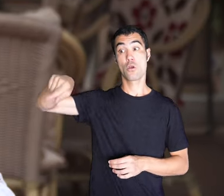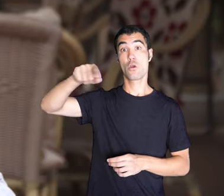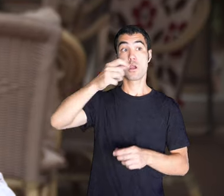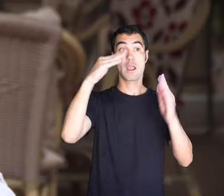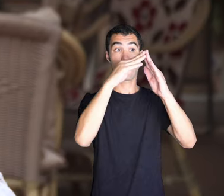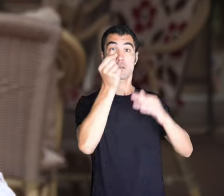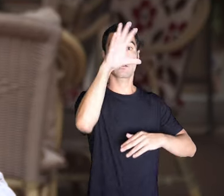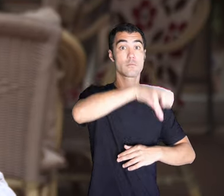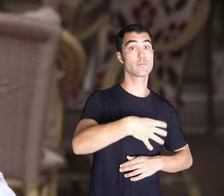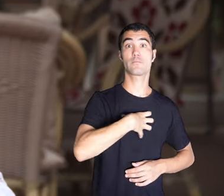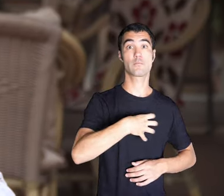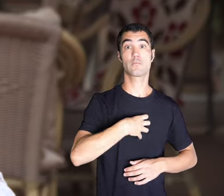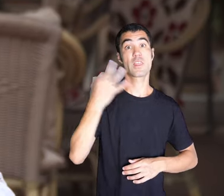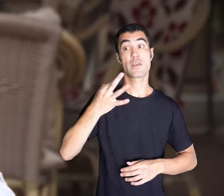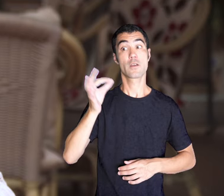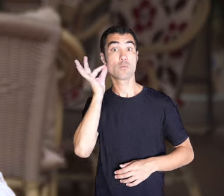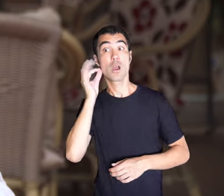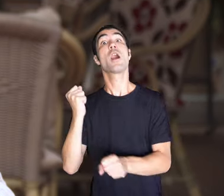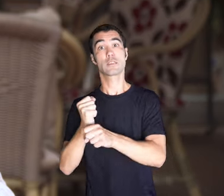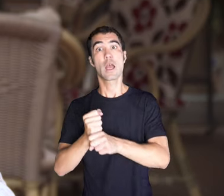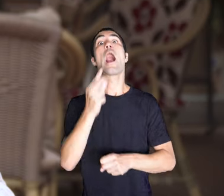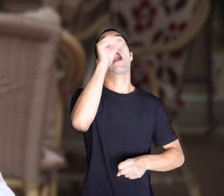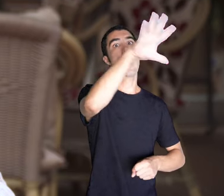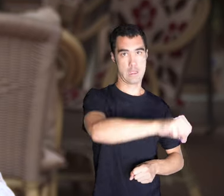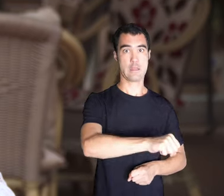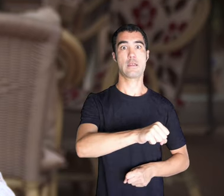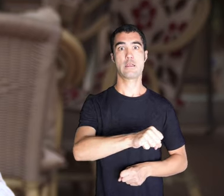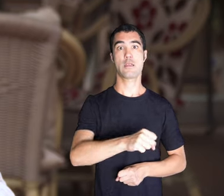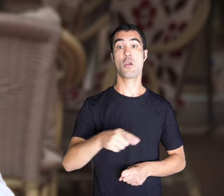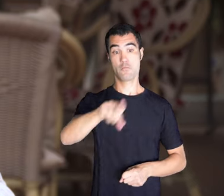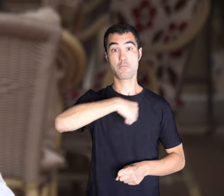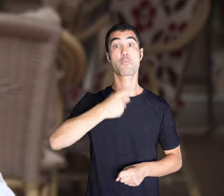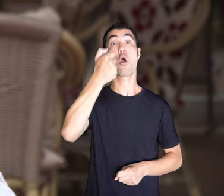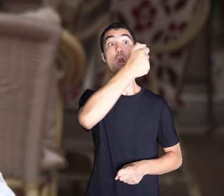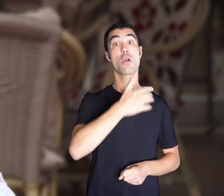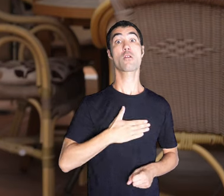no había trabajado. Yo, bien pocos habían podido tener su propia casa.